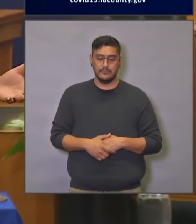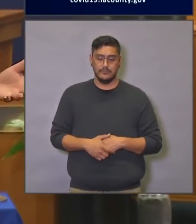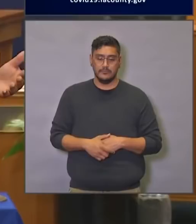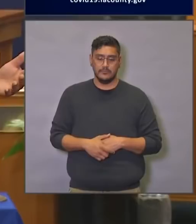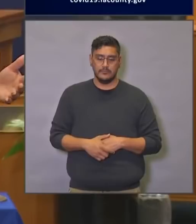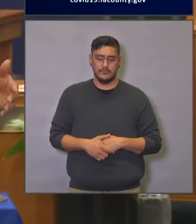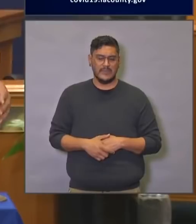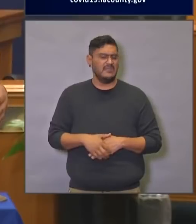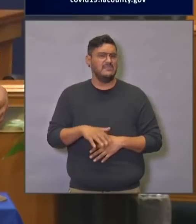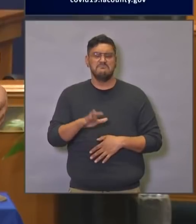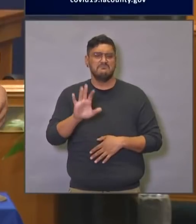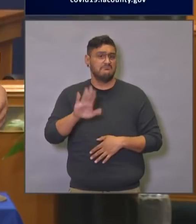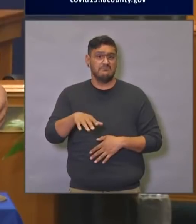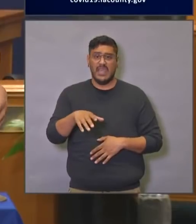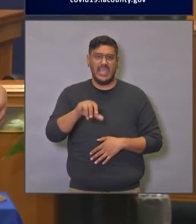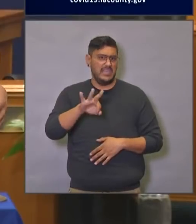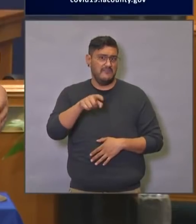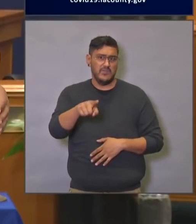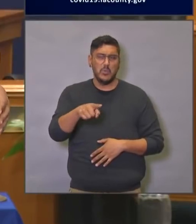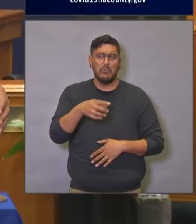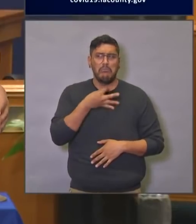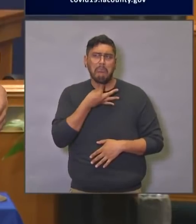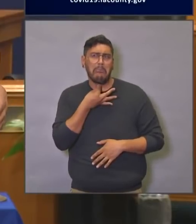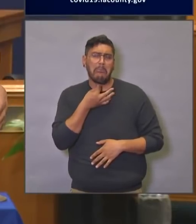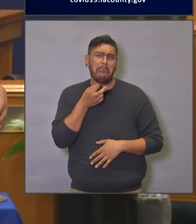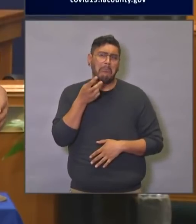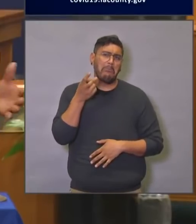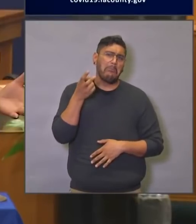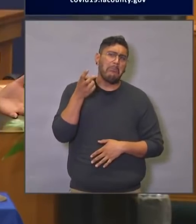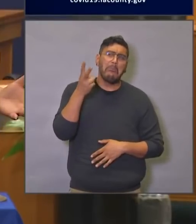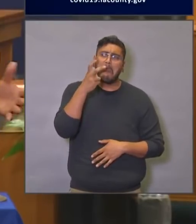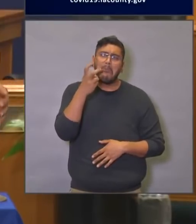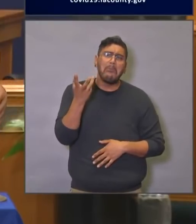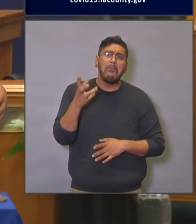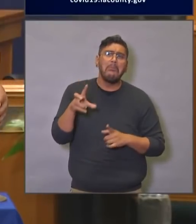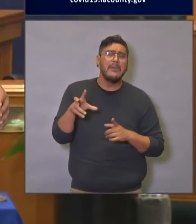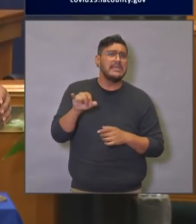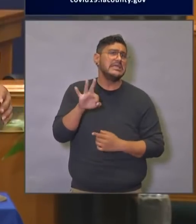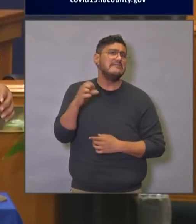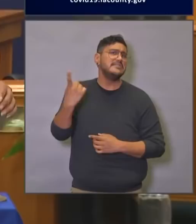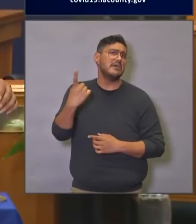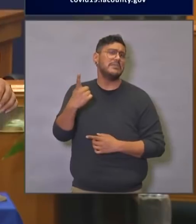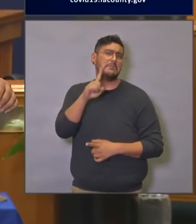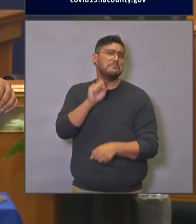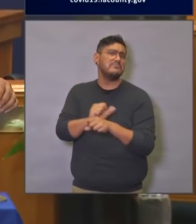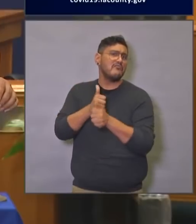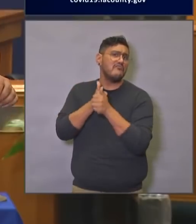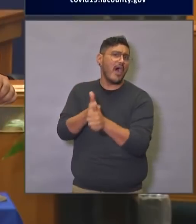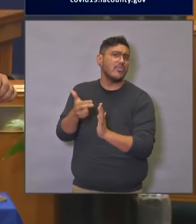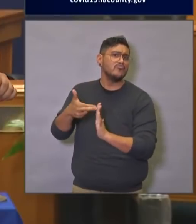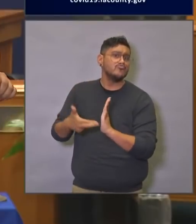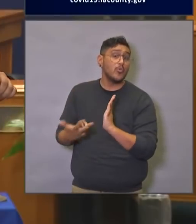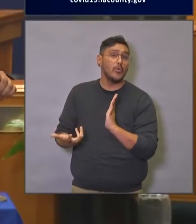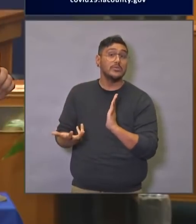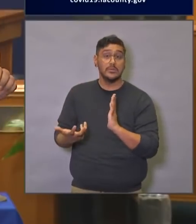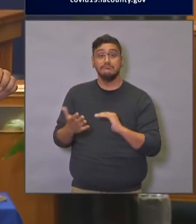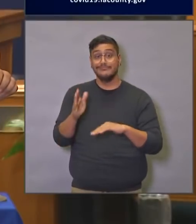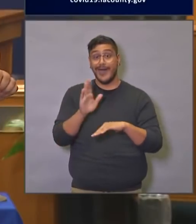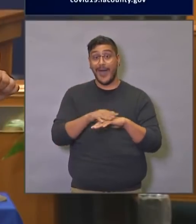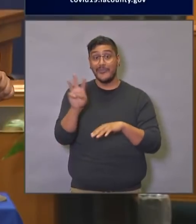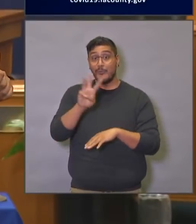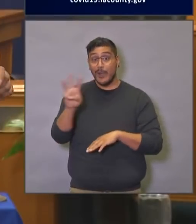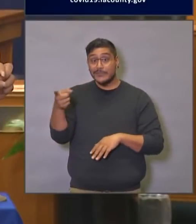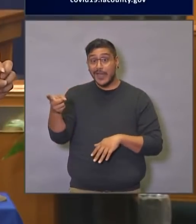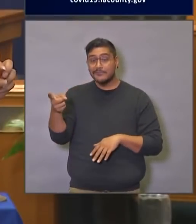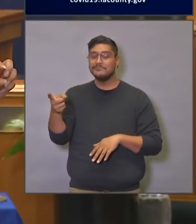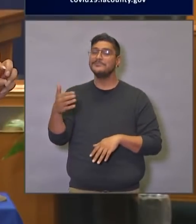alguna pregunta o alguna duda acerca de que si se están cumpliendo esas pautas, también en el sitio web puede